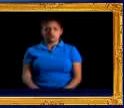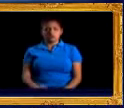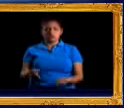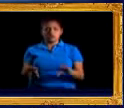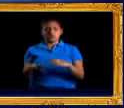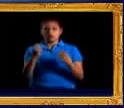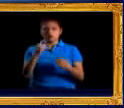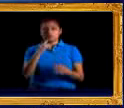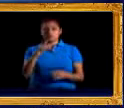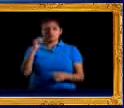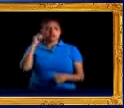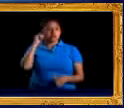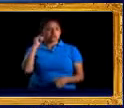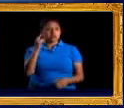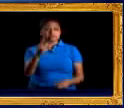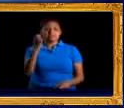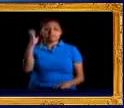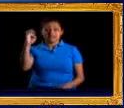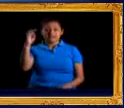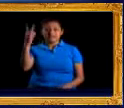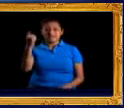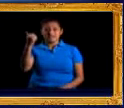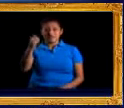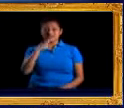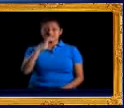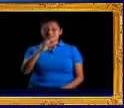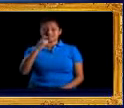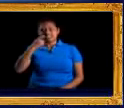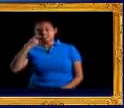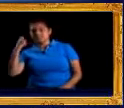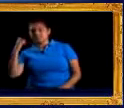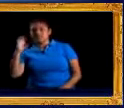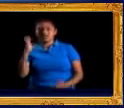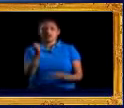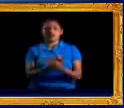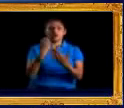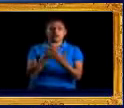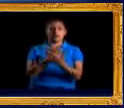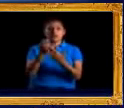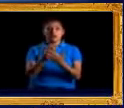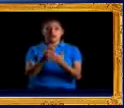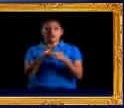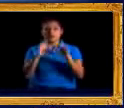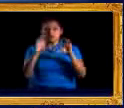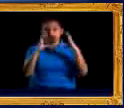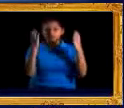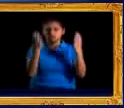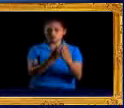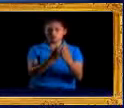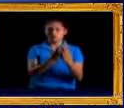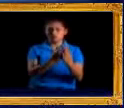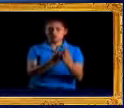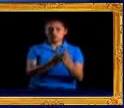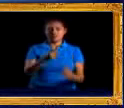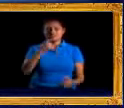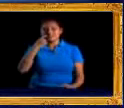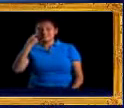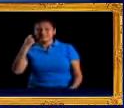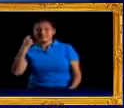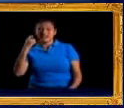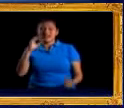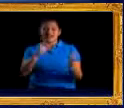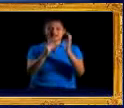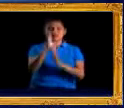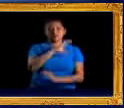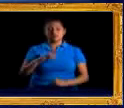que Eva es tentada en la economía del sistema de corrupción de este mundo. Tientan al Señor Jesucristo también,